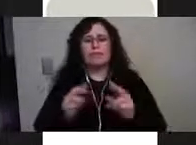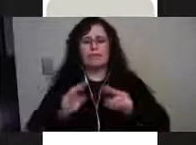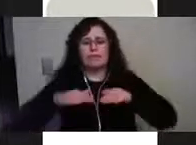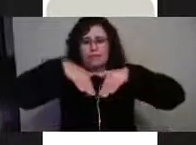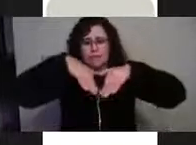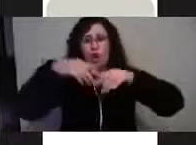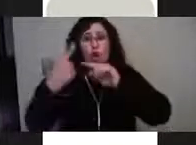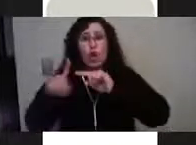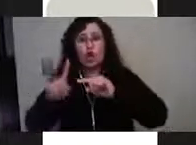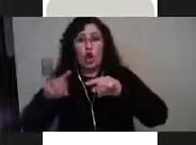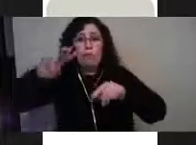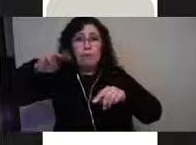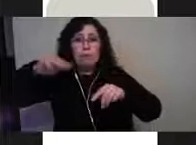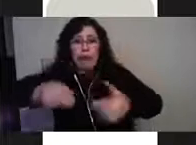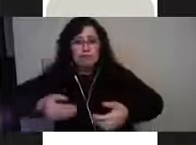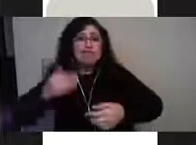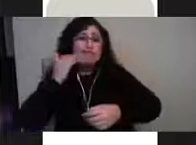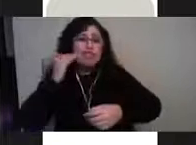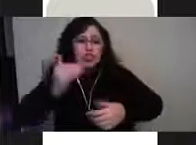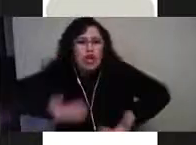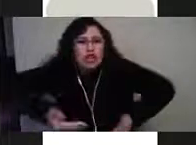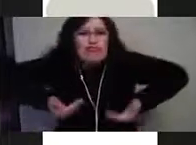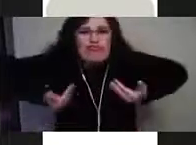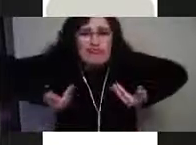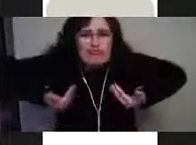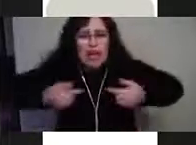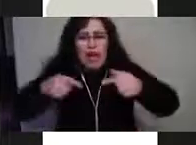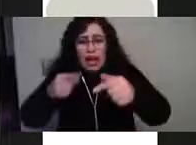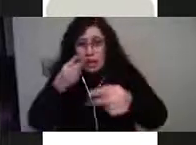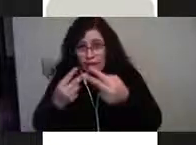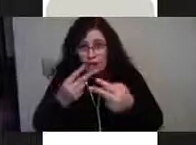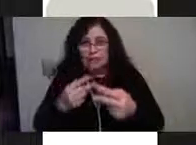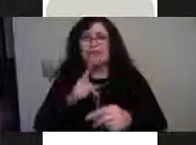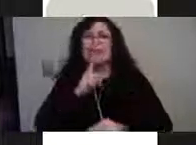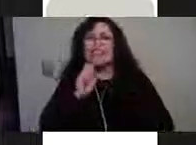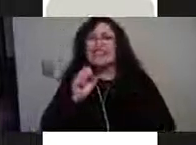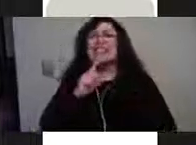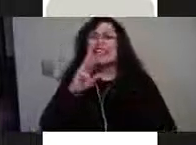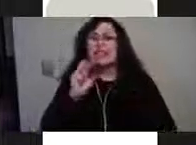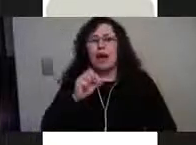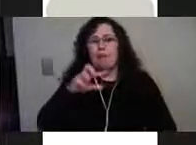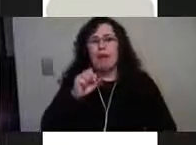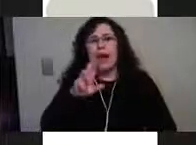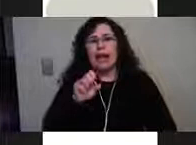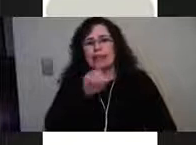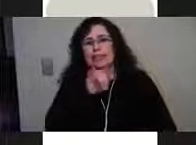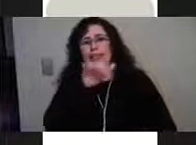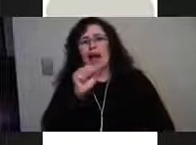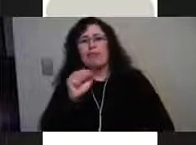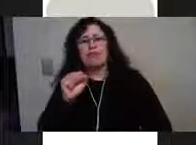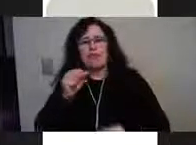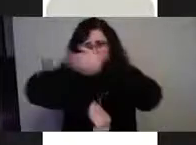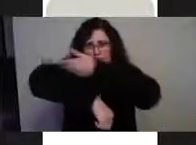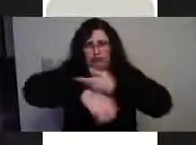tiene colgado acá es un niño con una postura típica de una tetraparesia, ya, donde las cuatro extremidades están comprometidas de igual